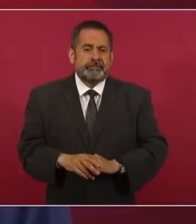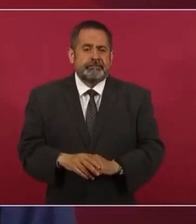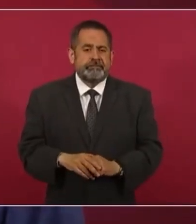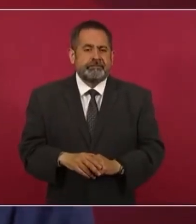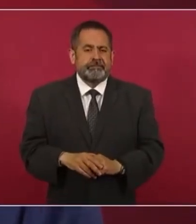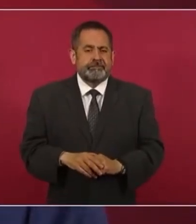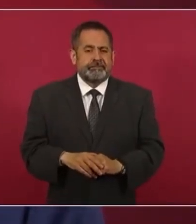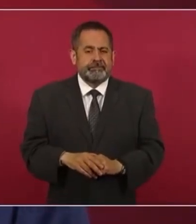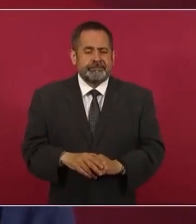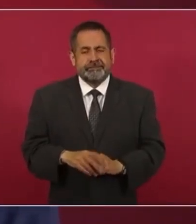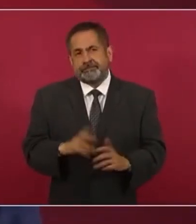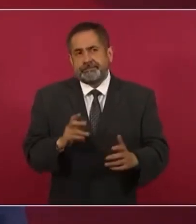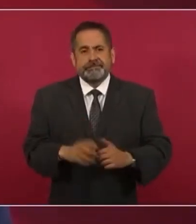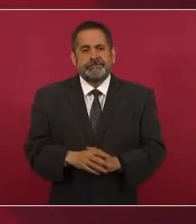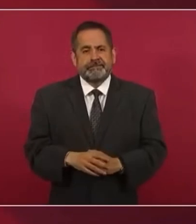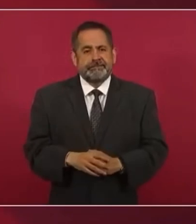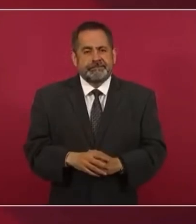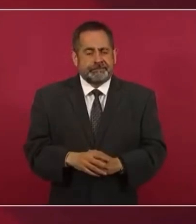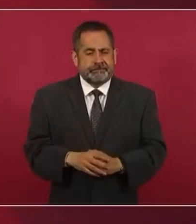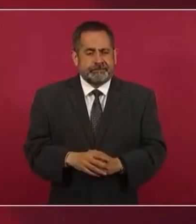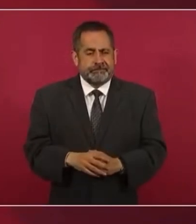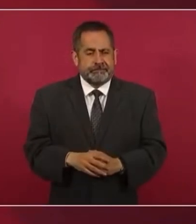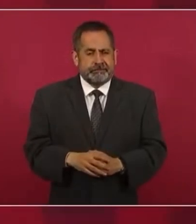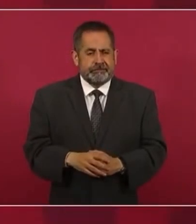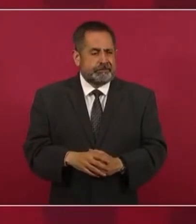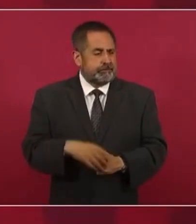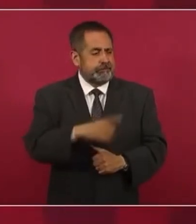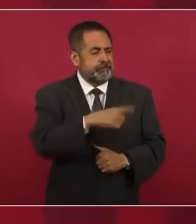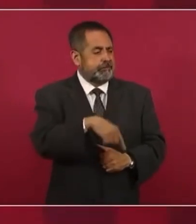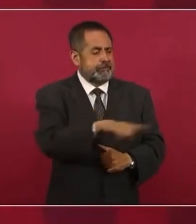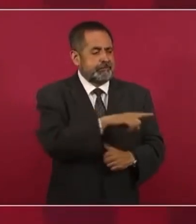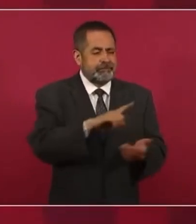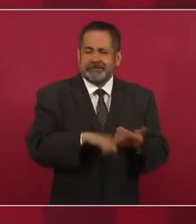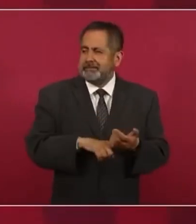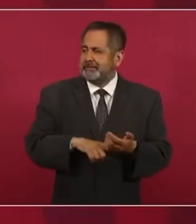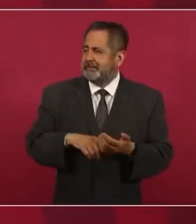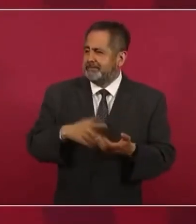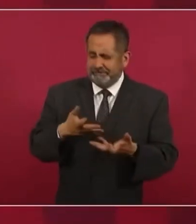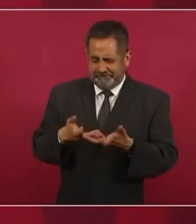Que no digan los vendepatria